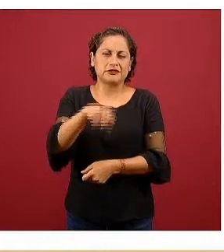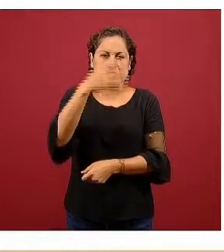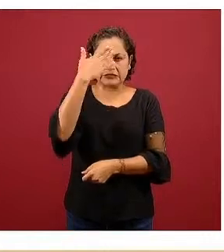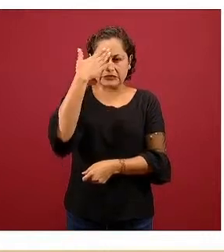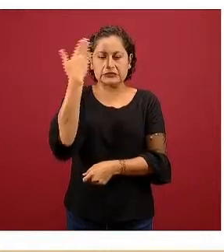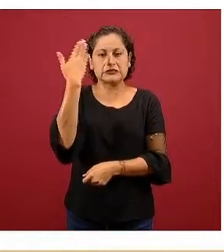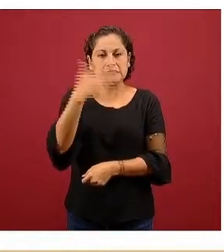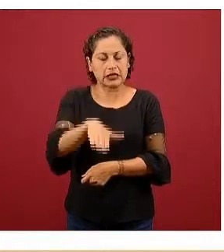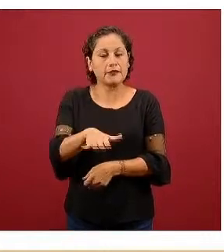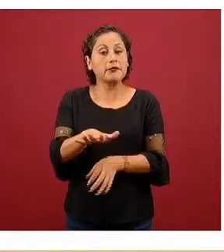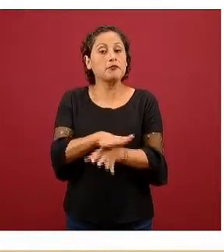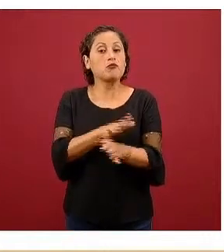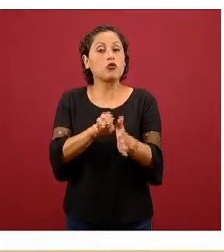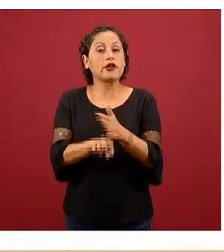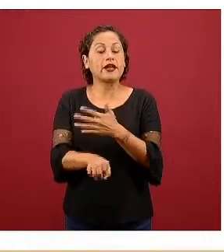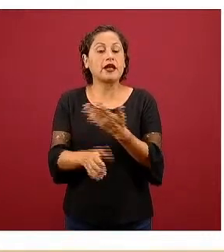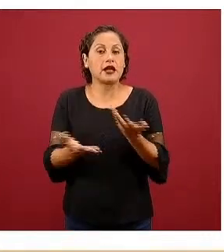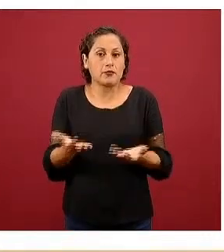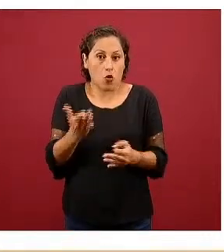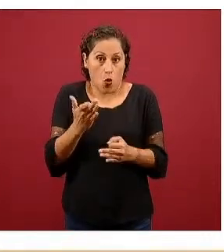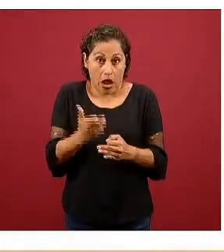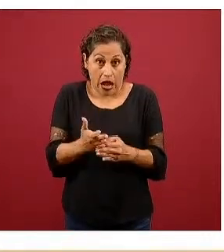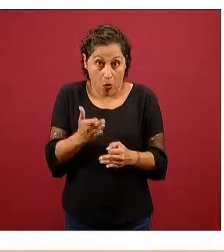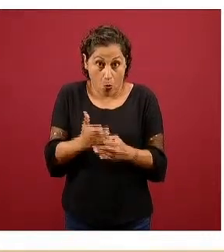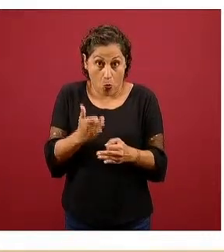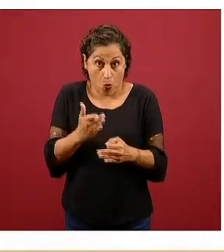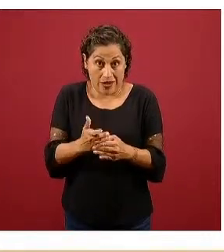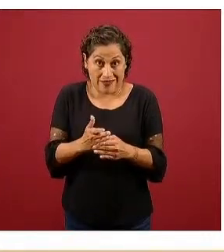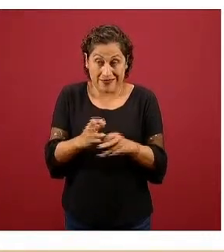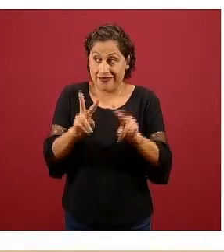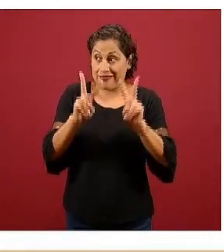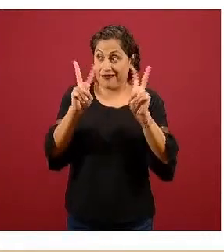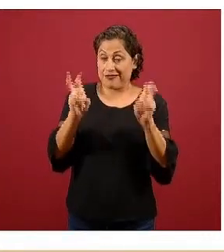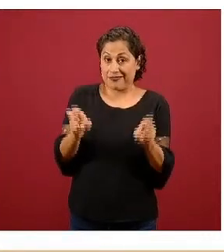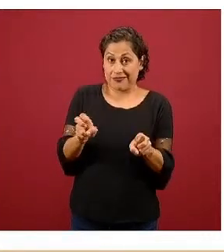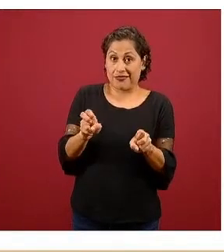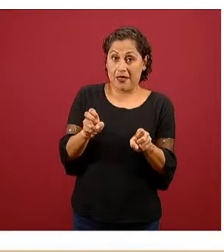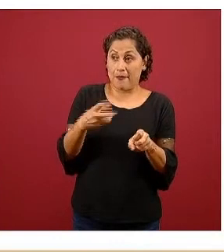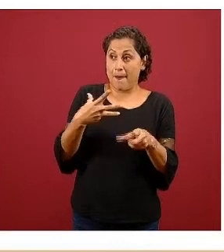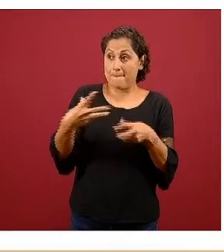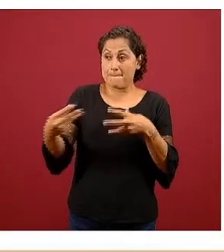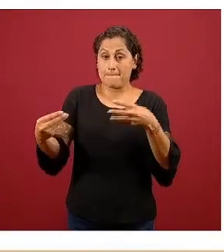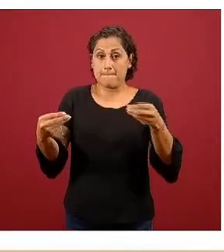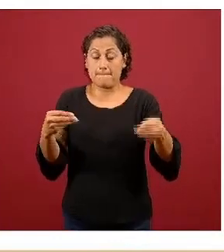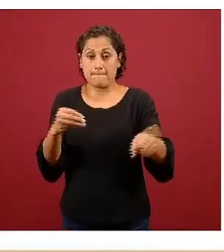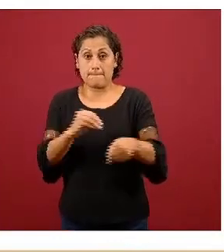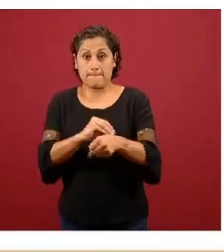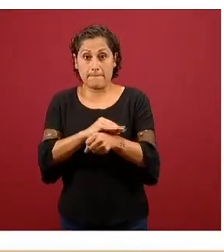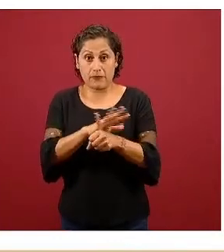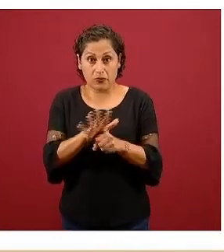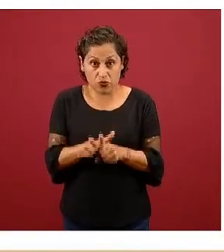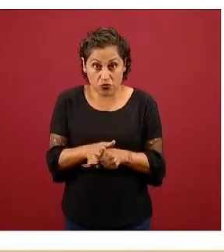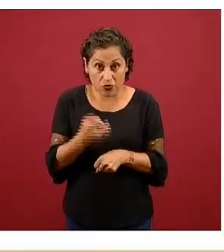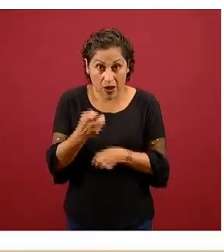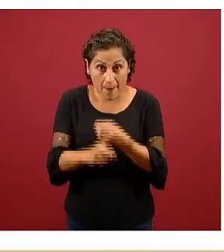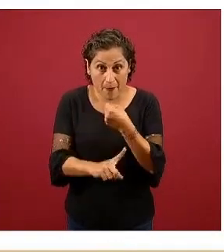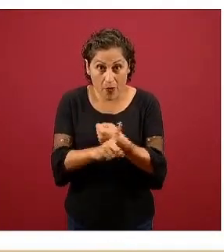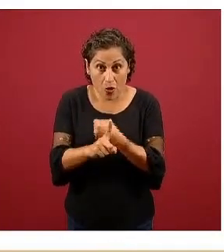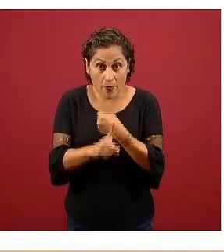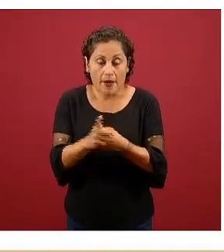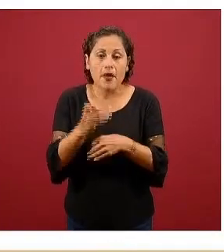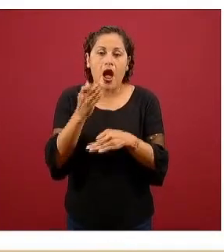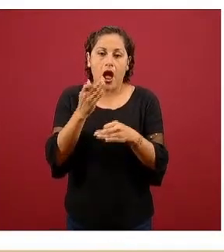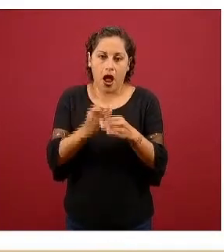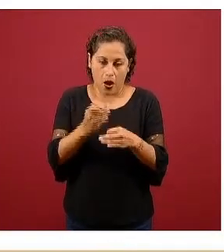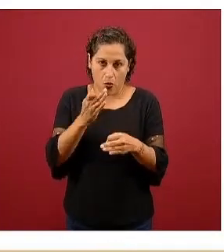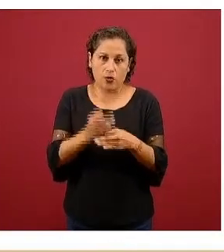dificultades asociadas a una contingencia como la que mundialmente vivimos por COVID-19, así como